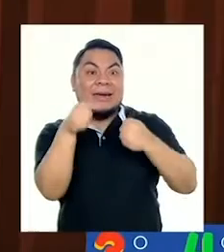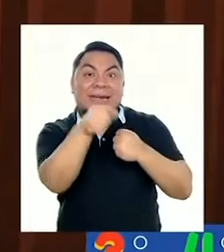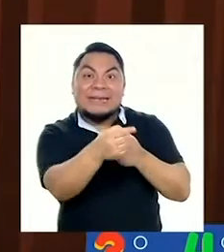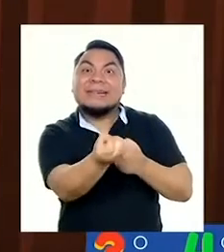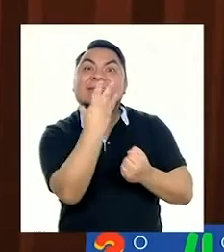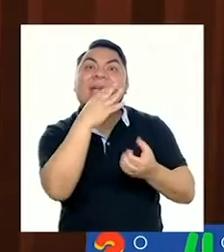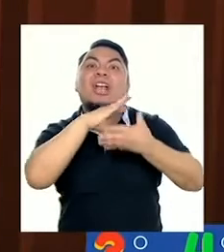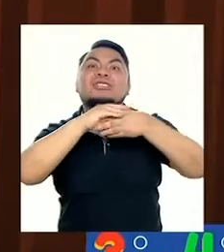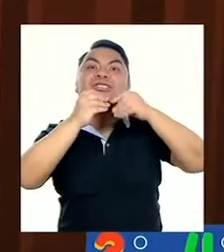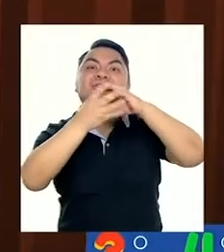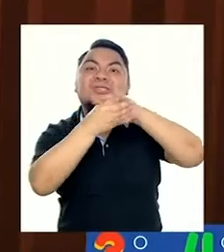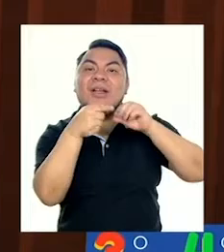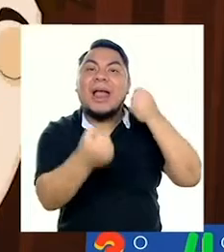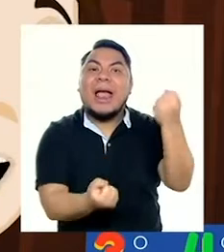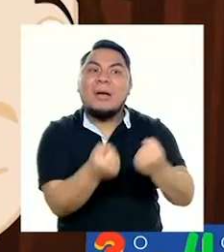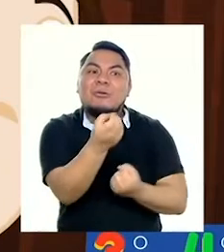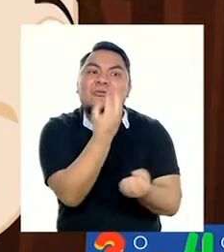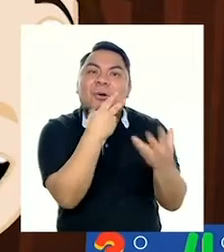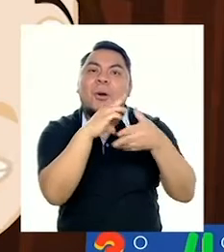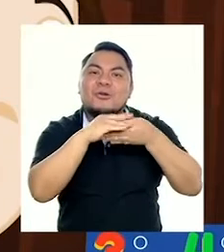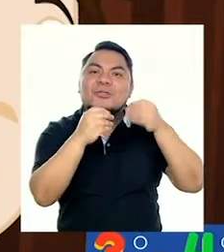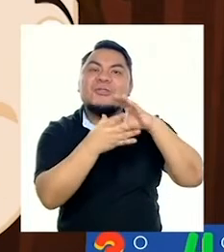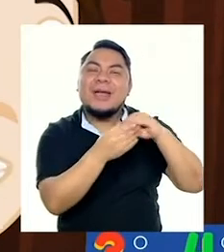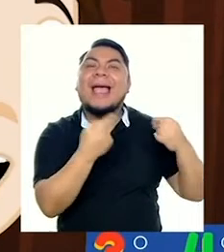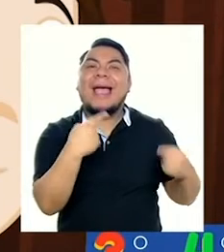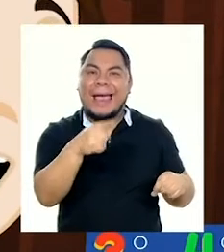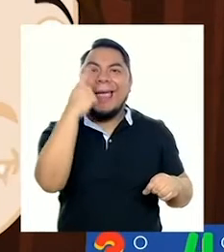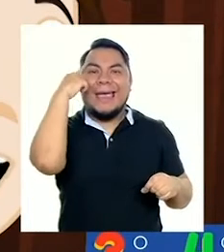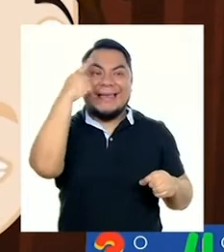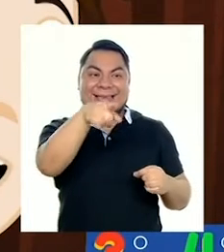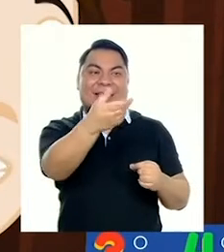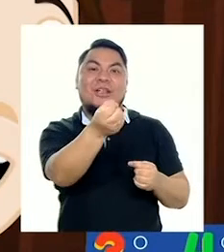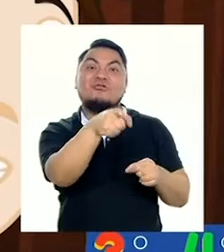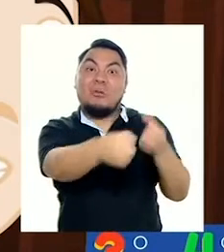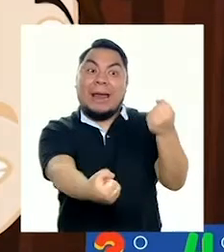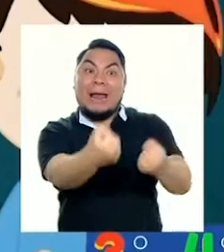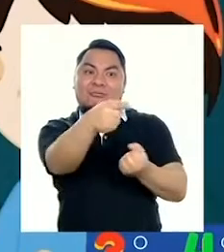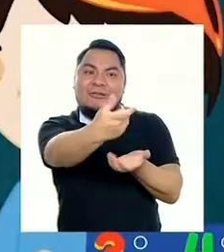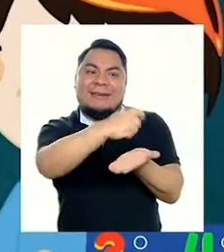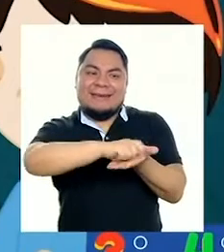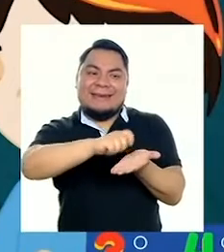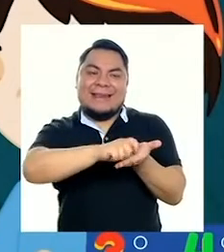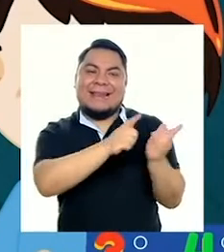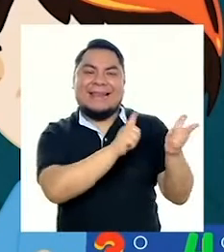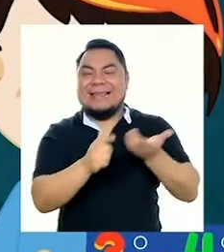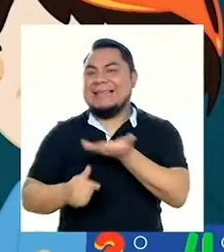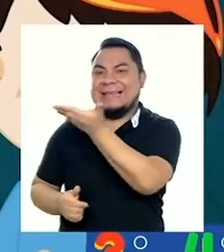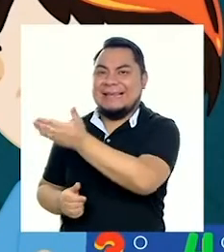historia. ¡Qué buena idea! Así llegaremos donde Bartolo con las autobiografías listas.